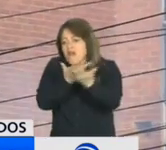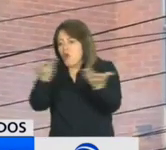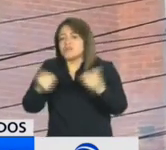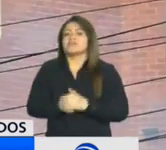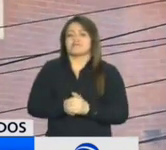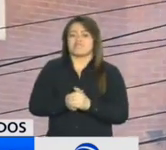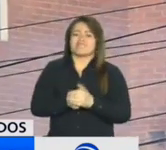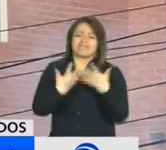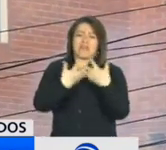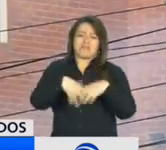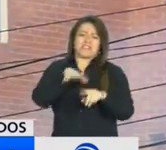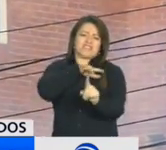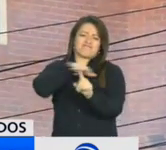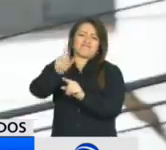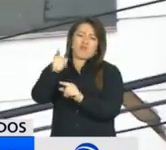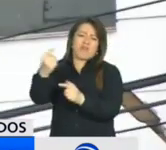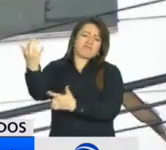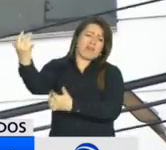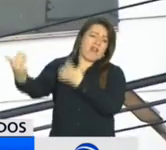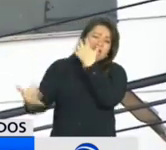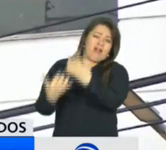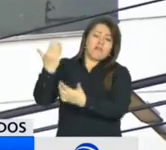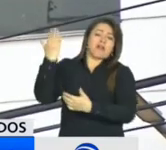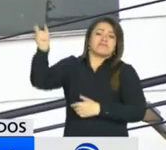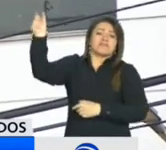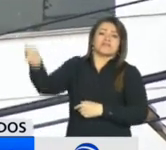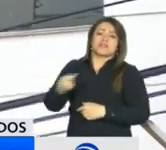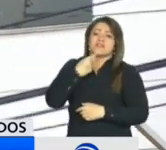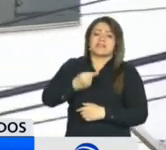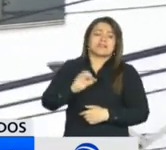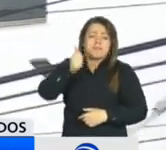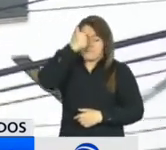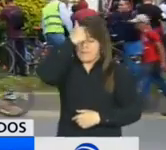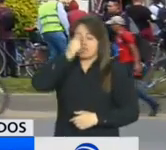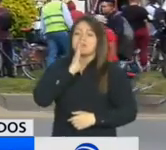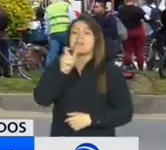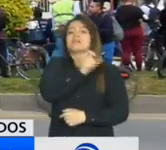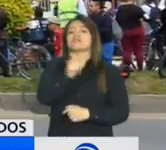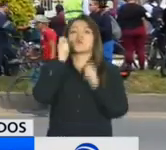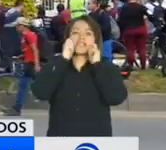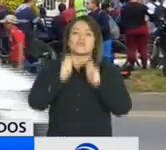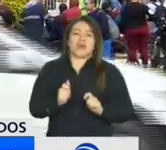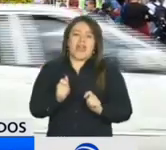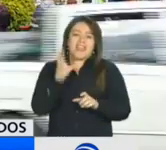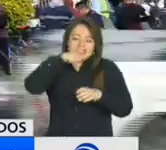grandes afectaciones que dejó el incendio, para Ramón la prioridad son los empleados de la fábrica, pues es consciente que